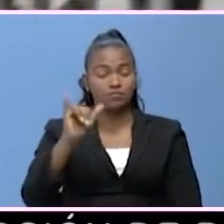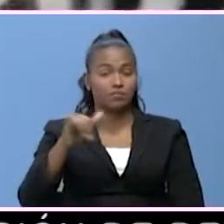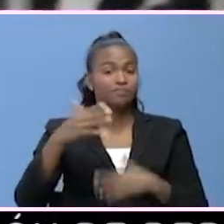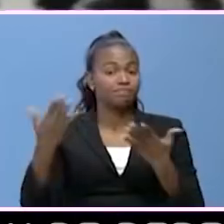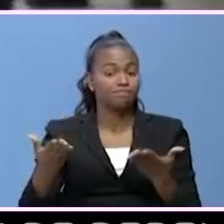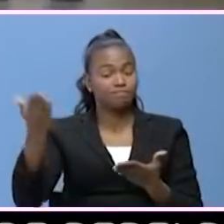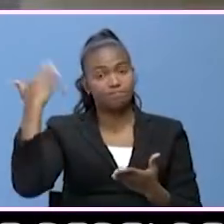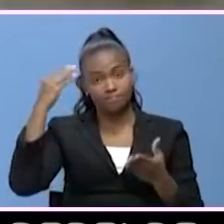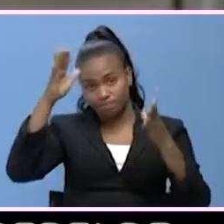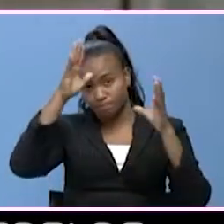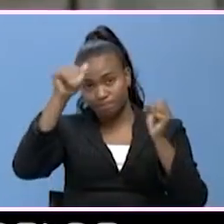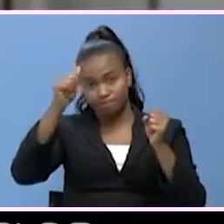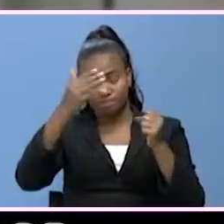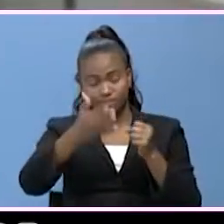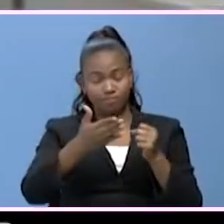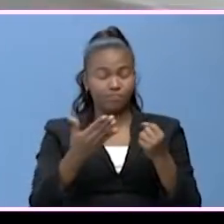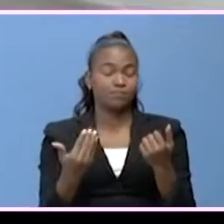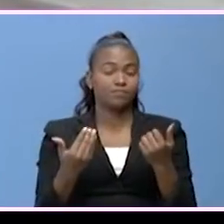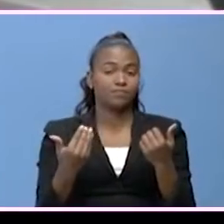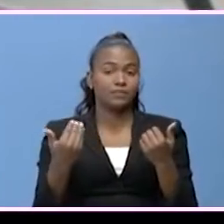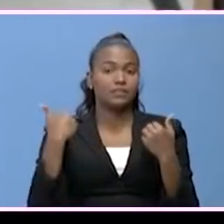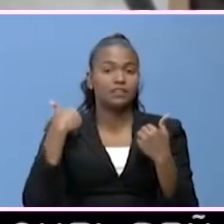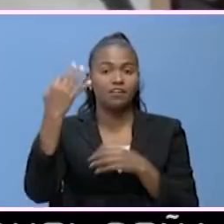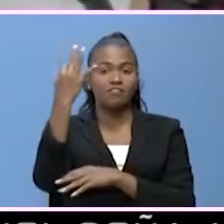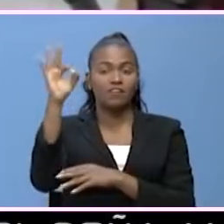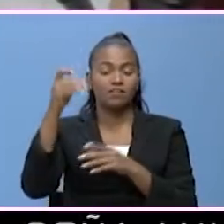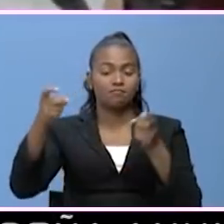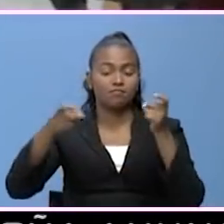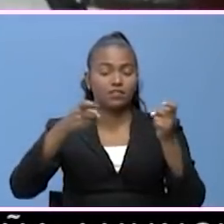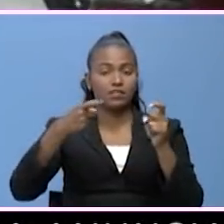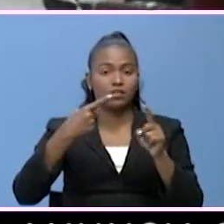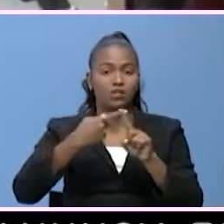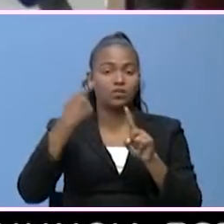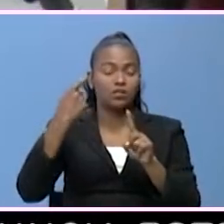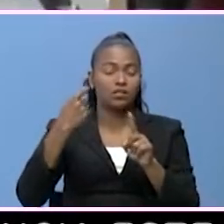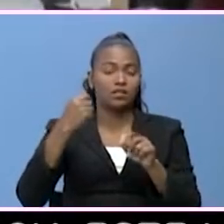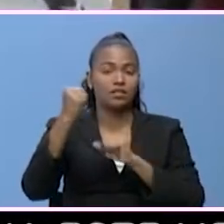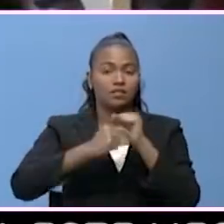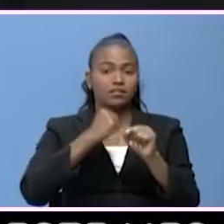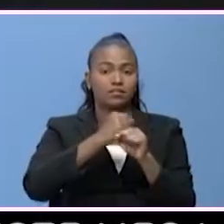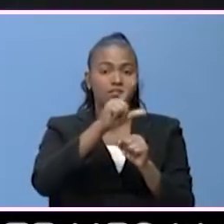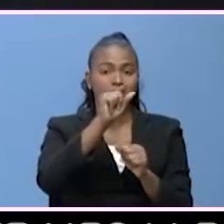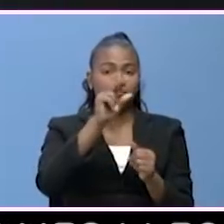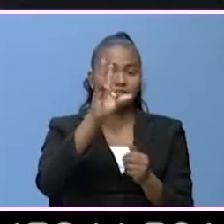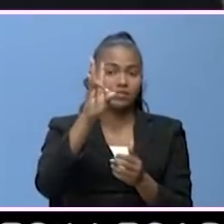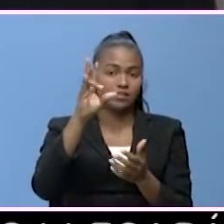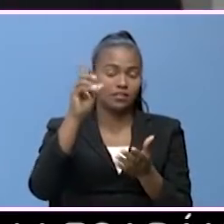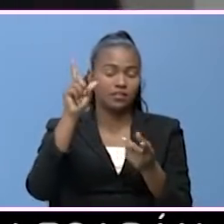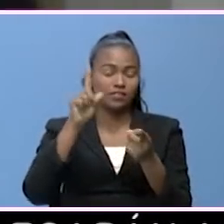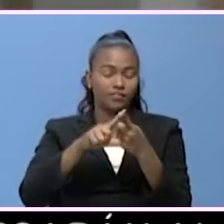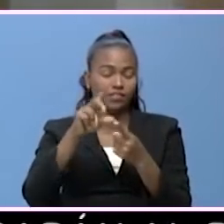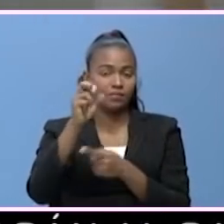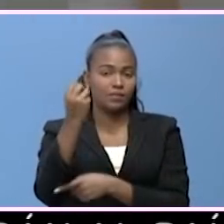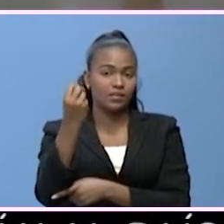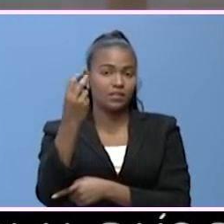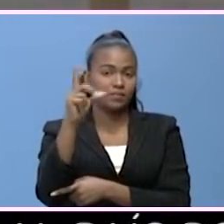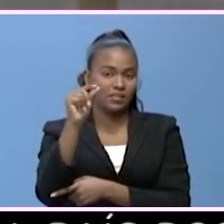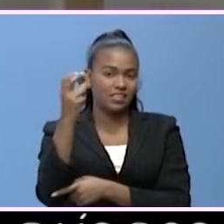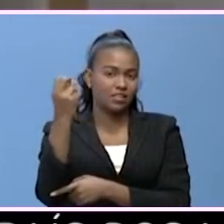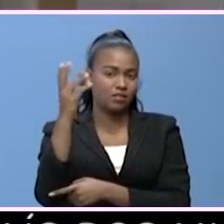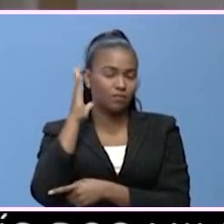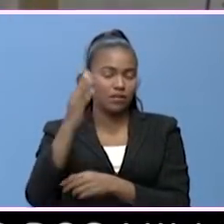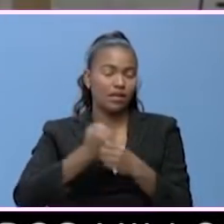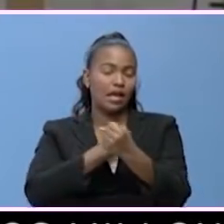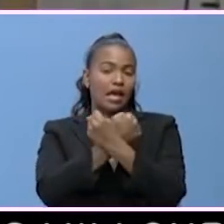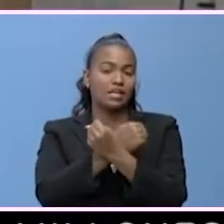el exmandatario, quien gobernó Francia durante el periodo 2007-2012, no ingresará en la cárcel,